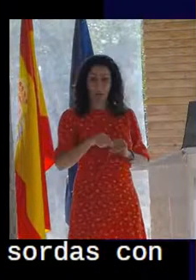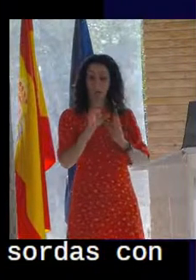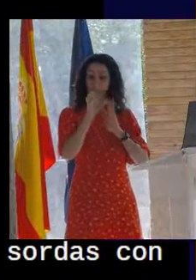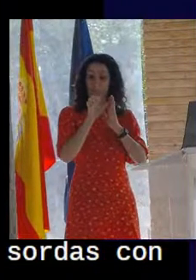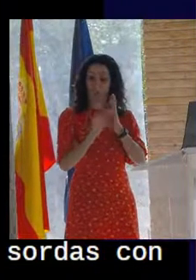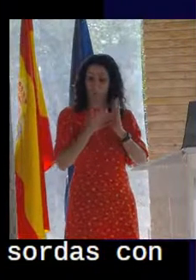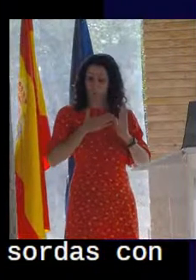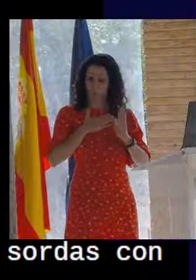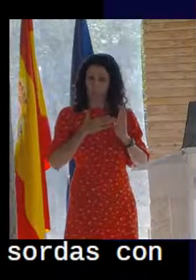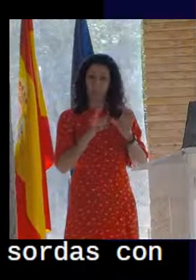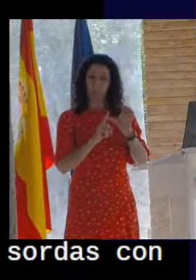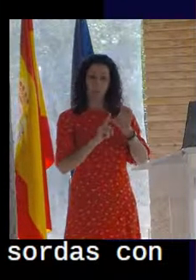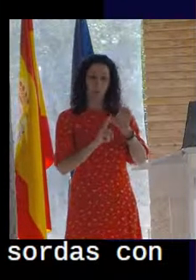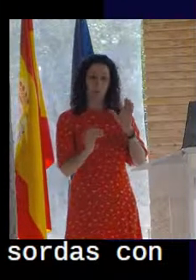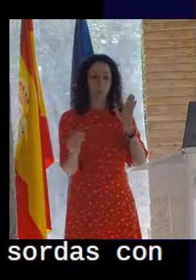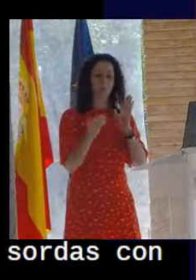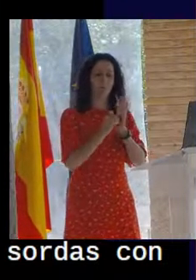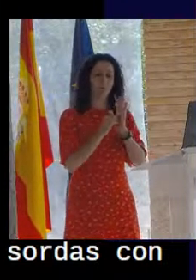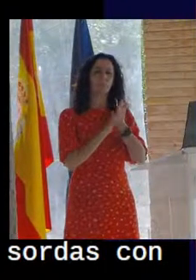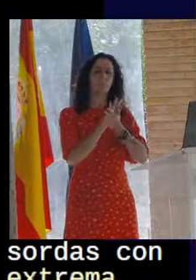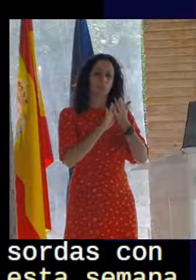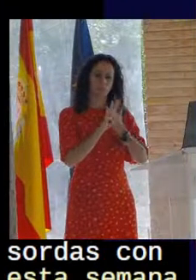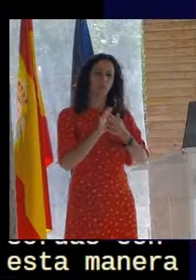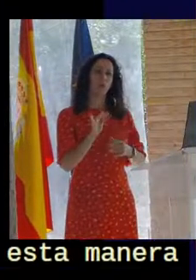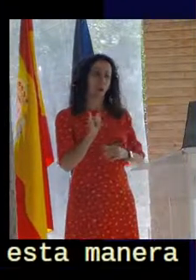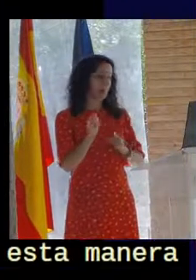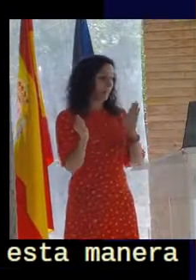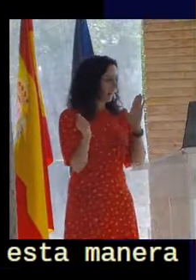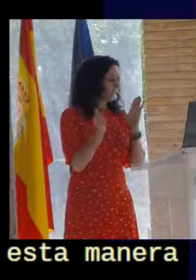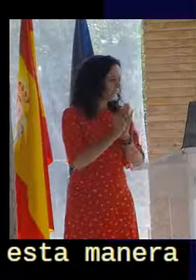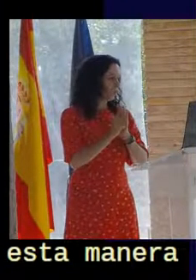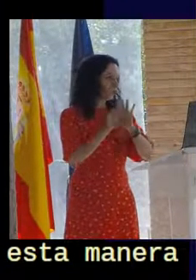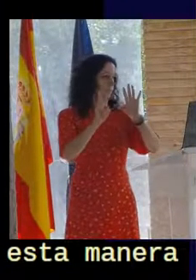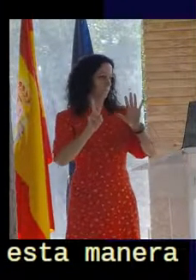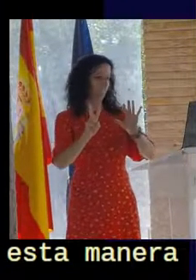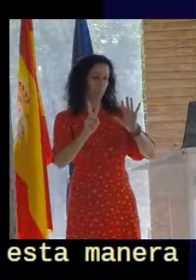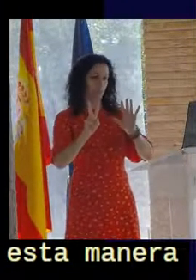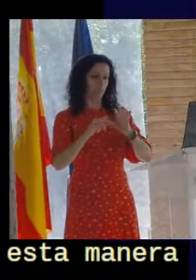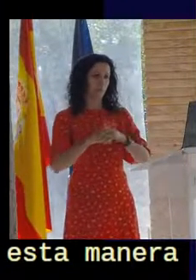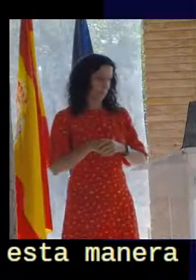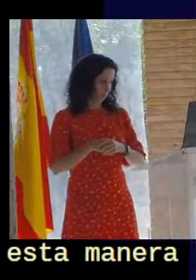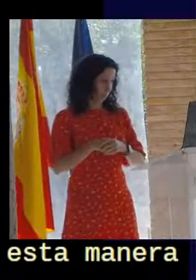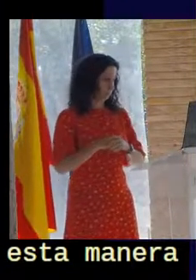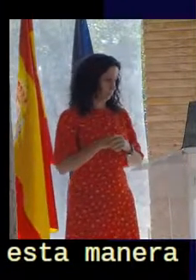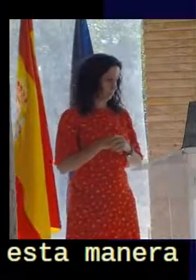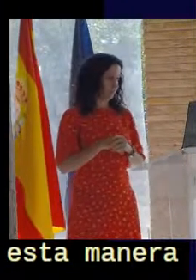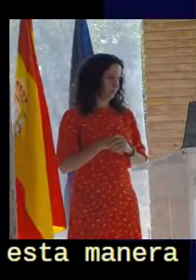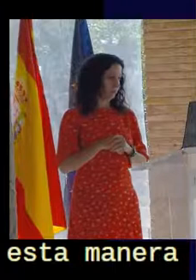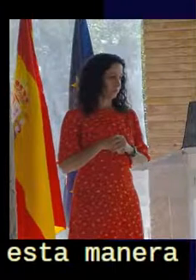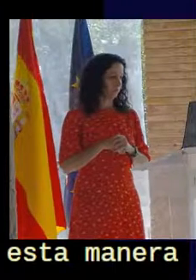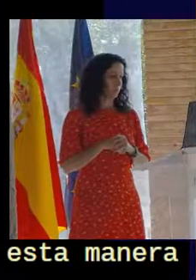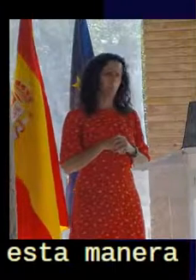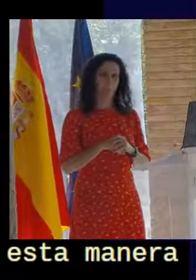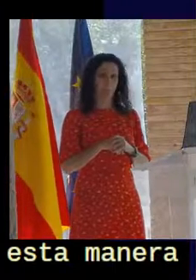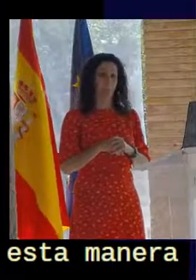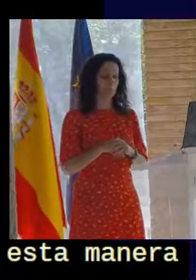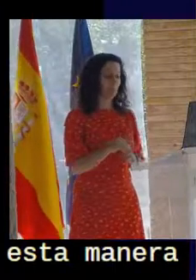sordociegas la los estat utos de de extremadura también lo recogen el artículo